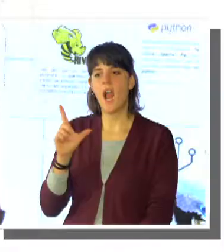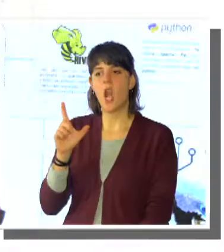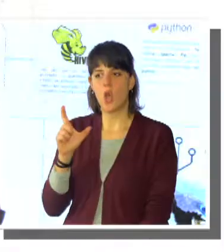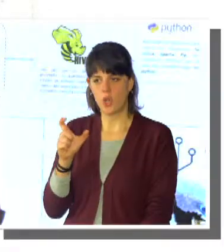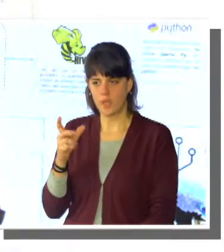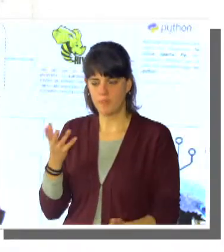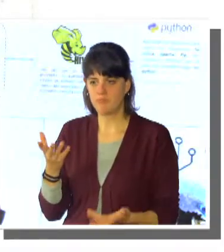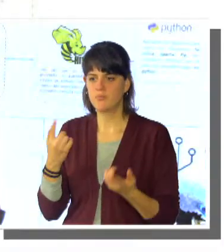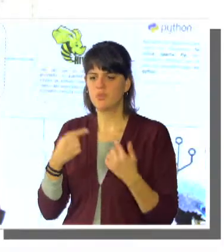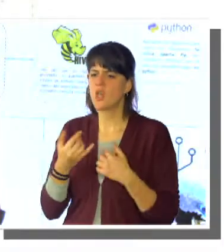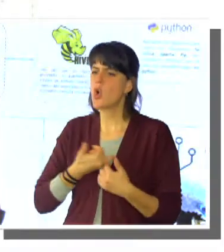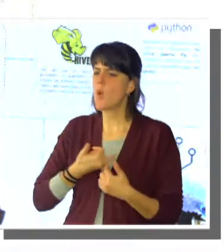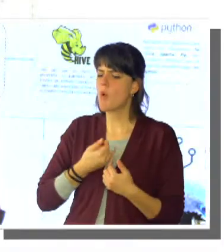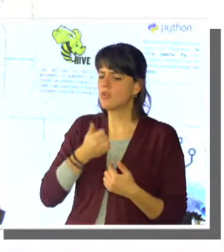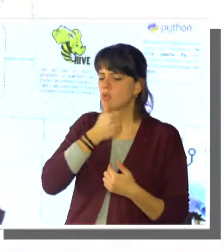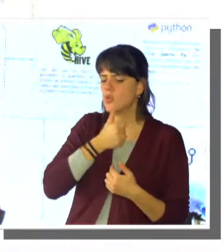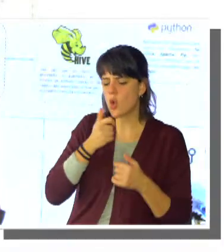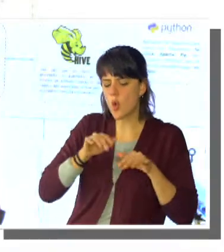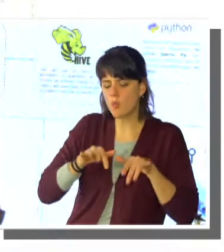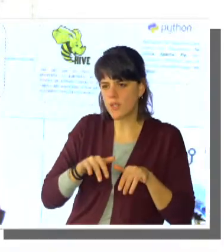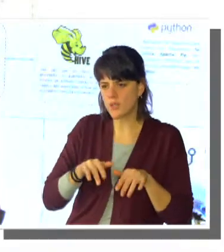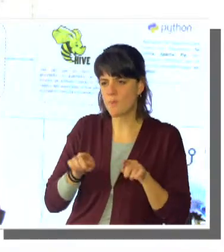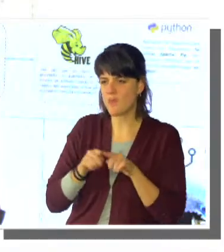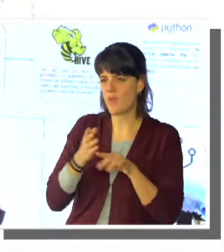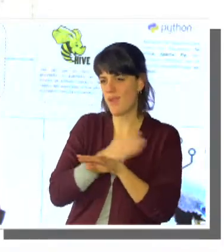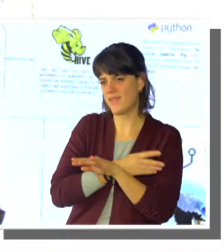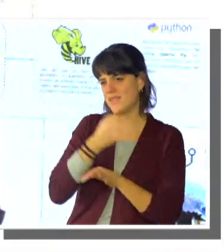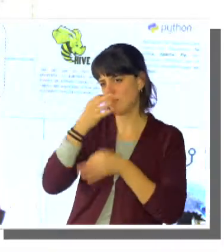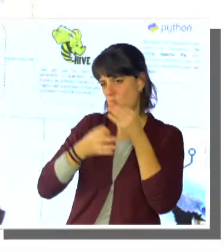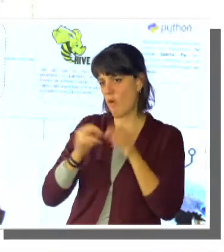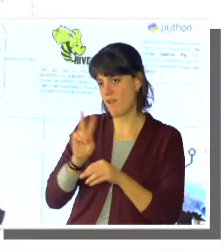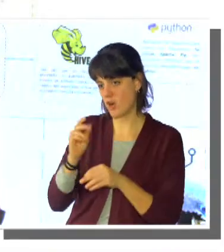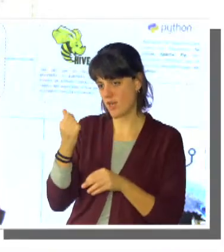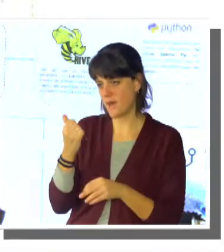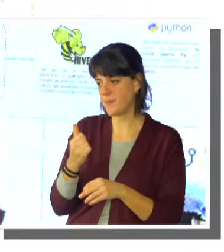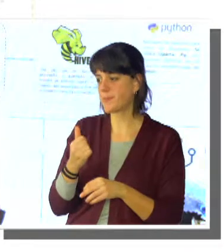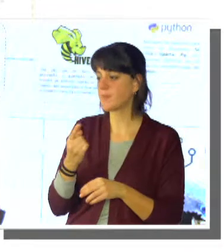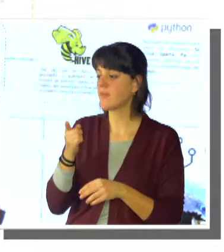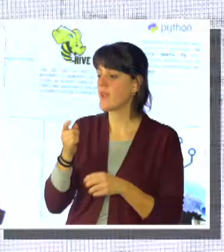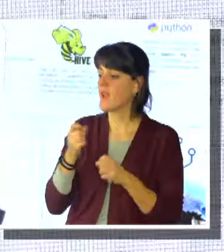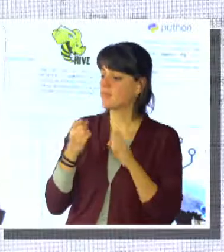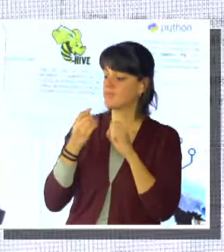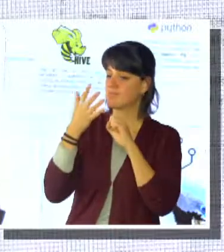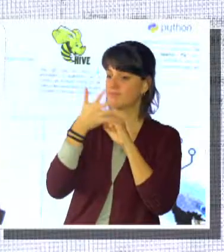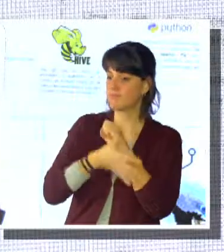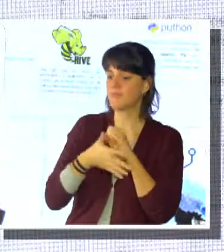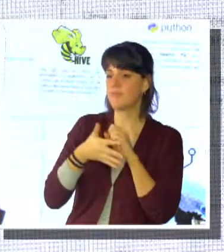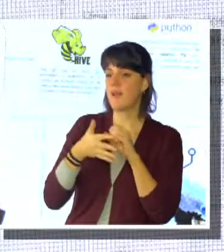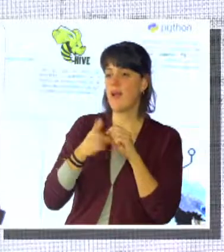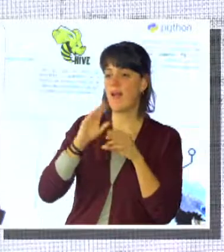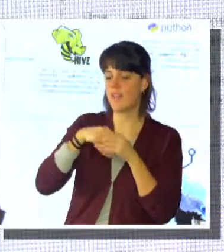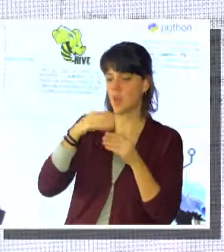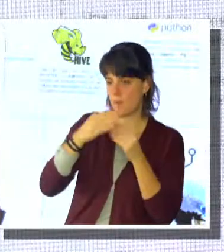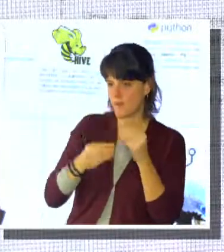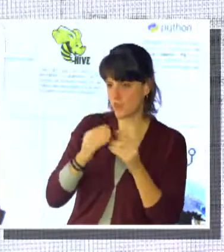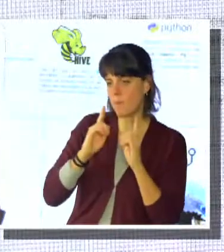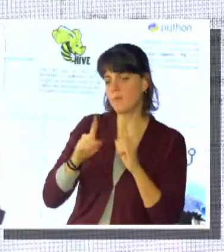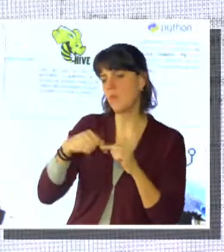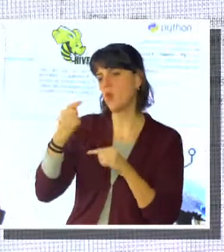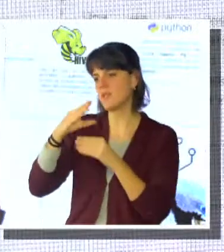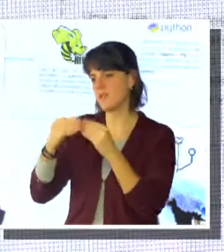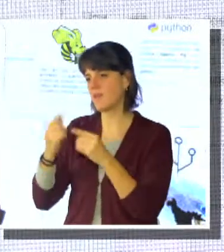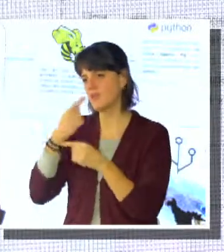kilómetros teóricos establecidos, a los cuales denominamos no ofrecidos, recorridos que cumplen los kilómetros y pasan por los puntos de control de inicio y